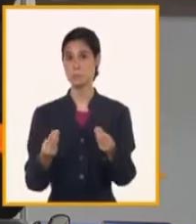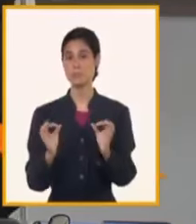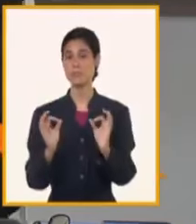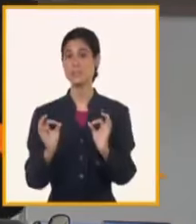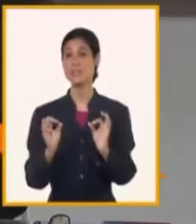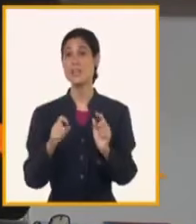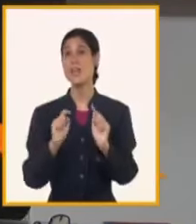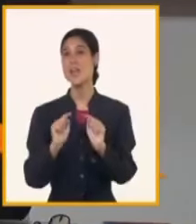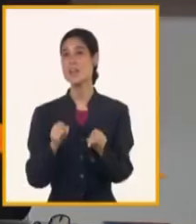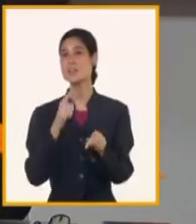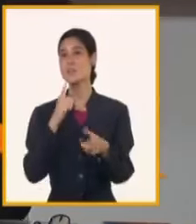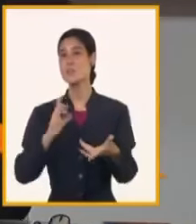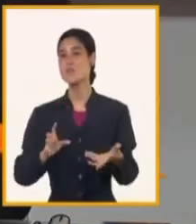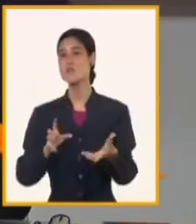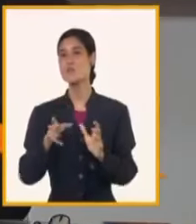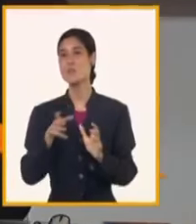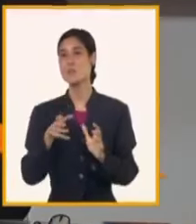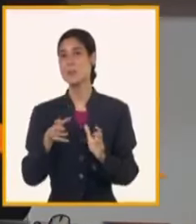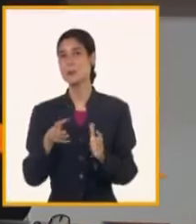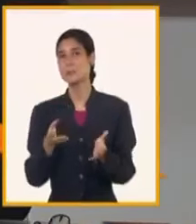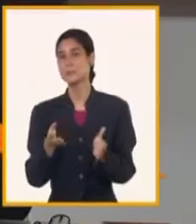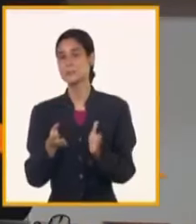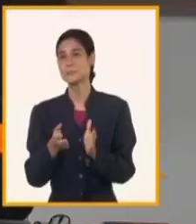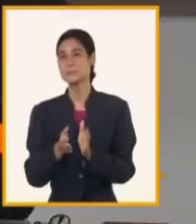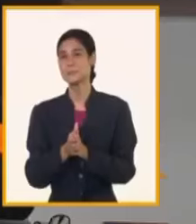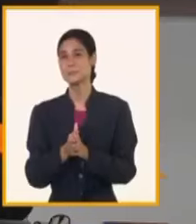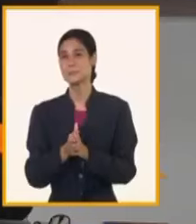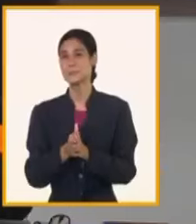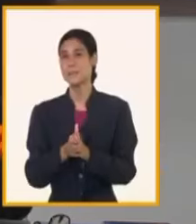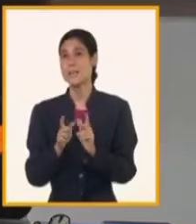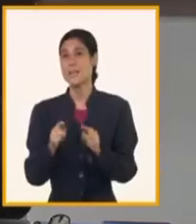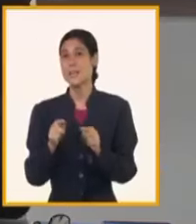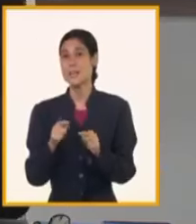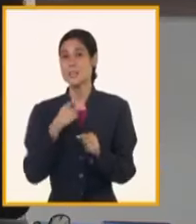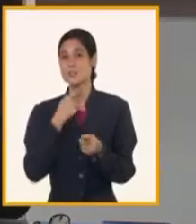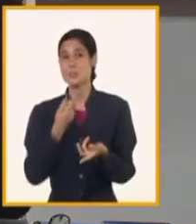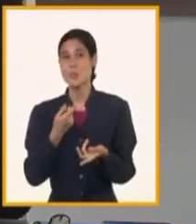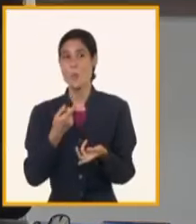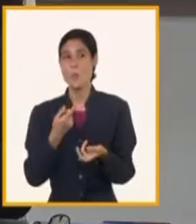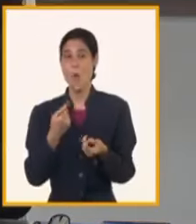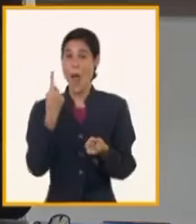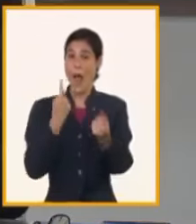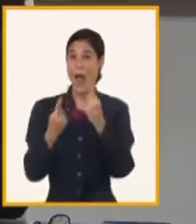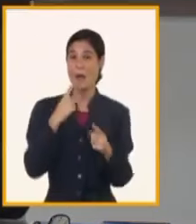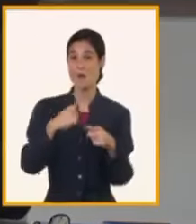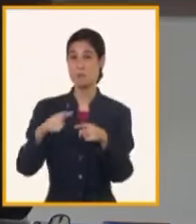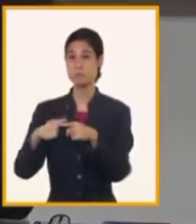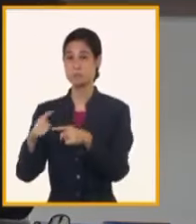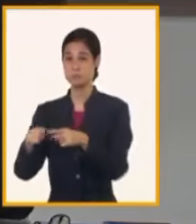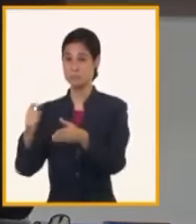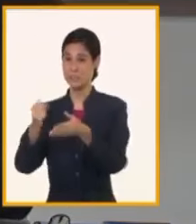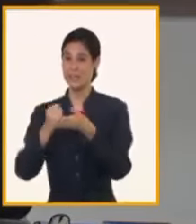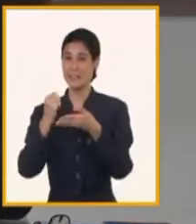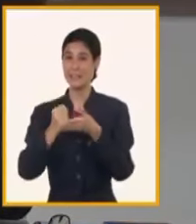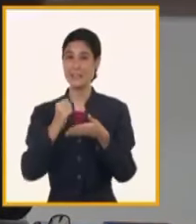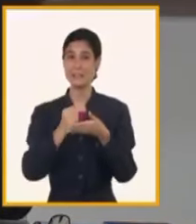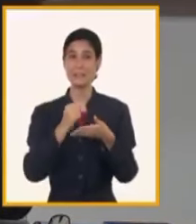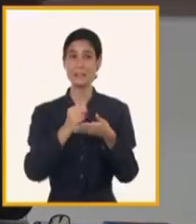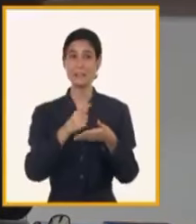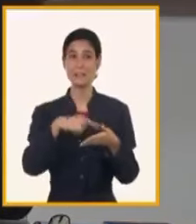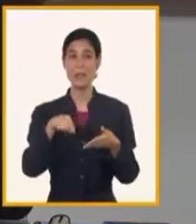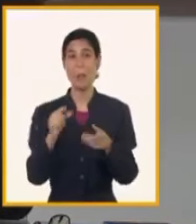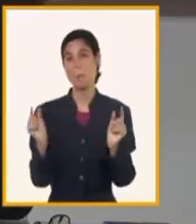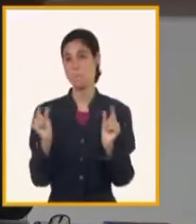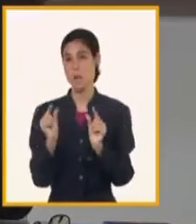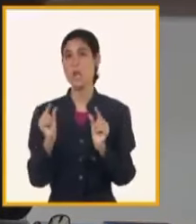generación que con es la que menos recurso necesita y la que más rápido da resultado son los motores